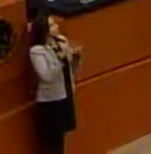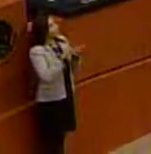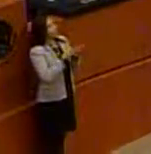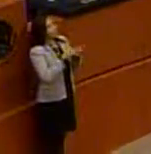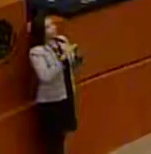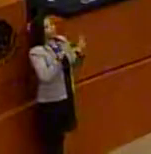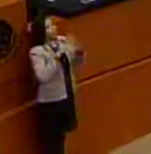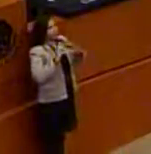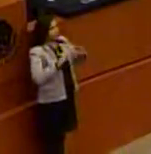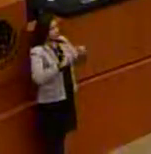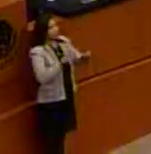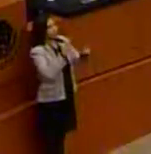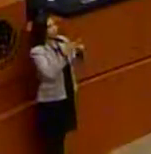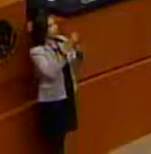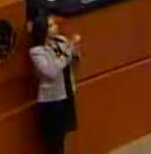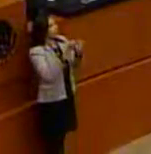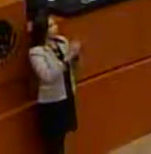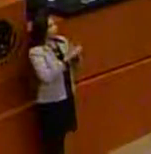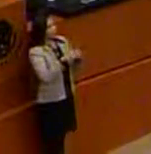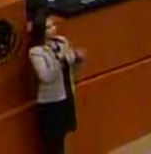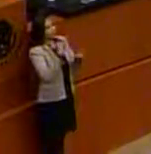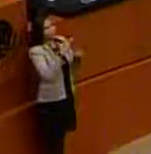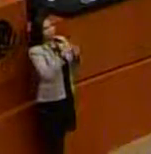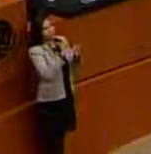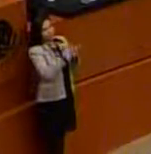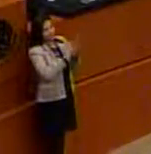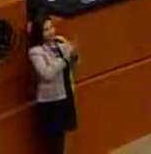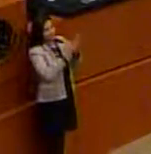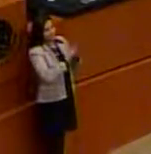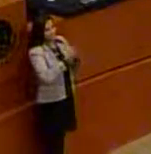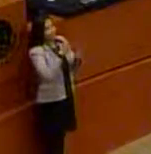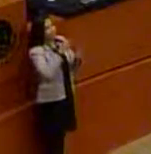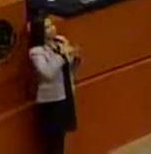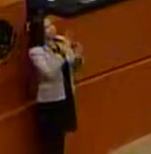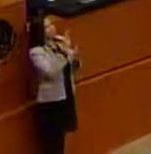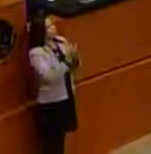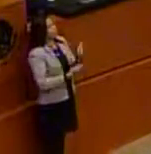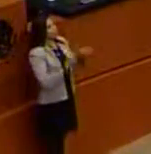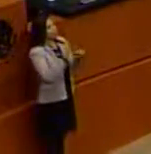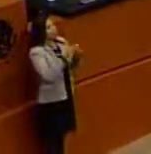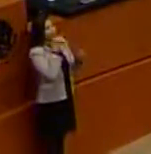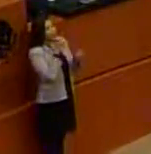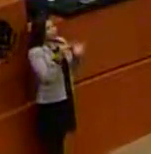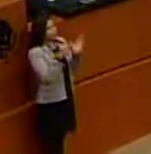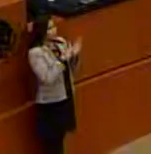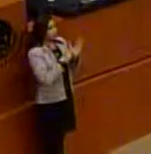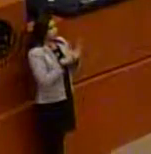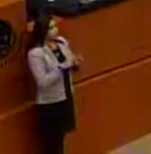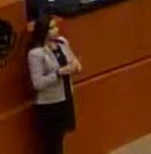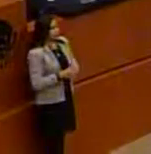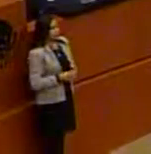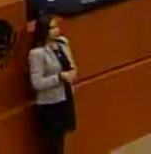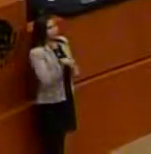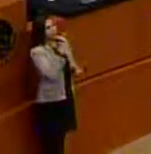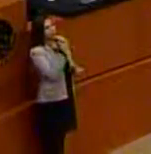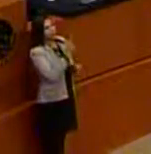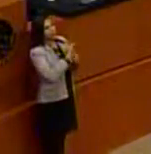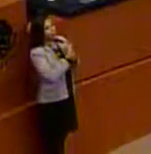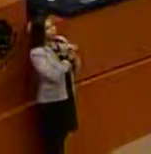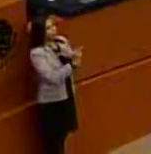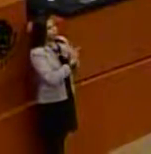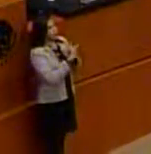organización comunitaria, capacitación, asesoría técnica, pero lo que el programa de la India nos dice es que en un